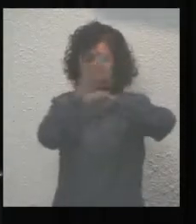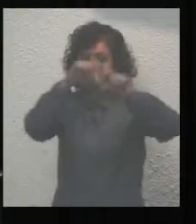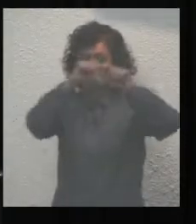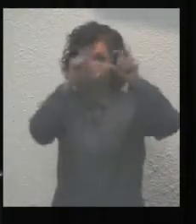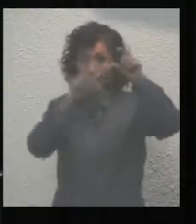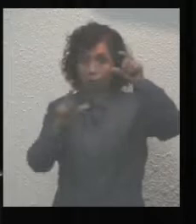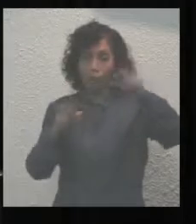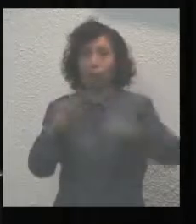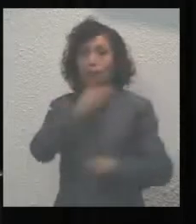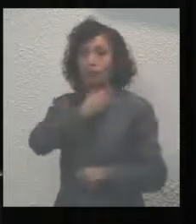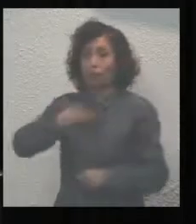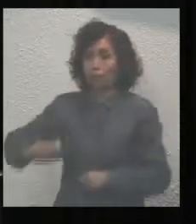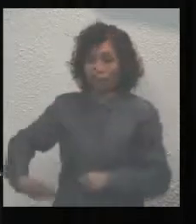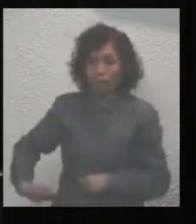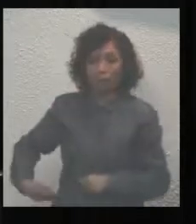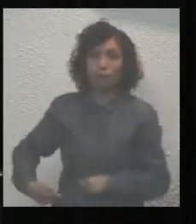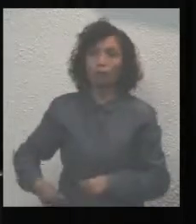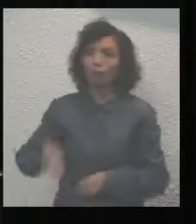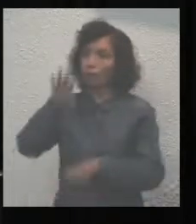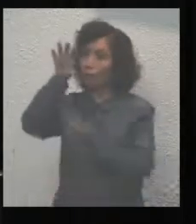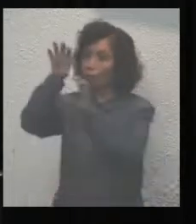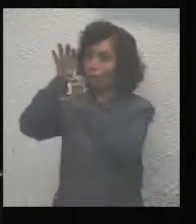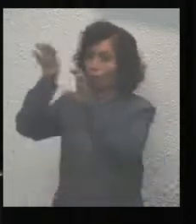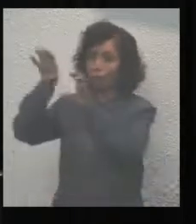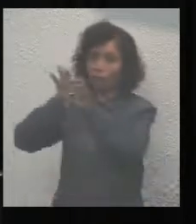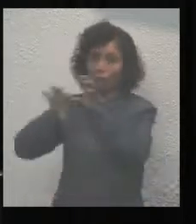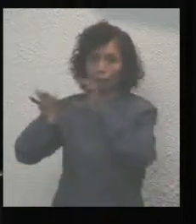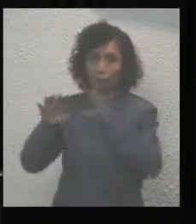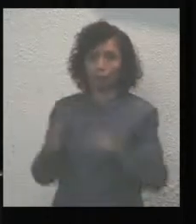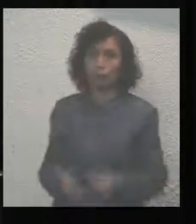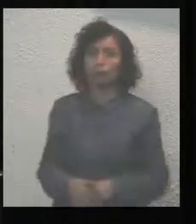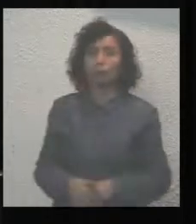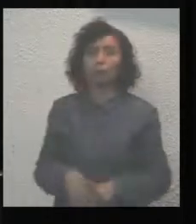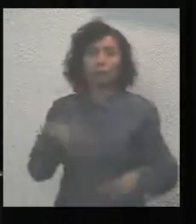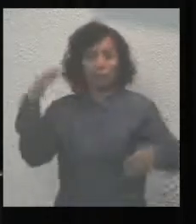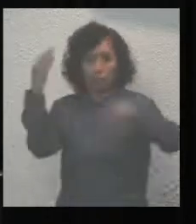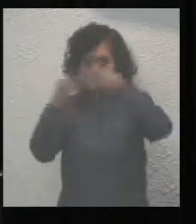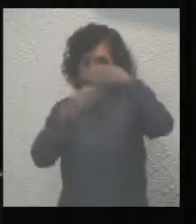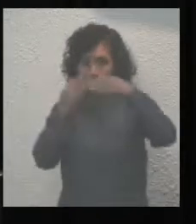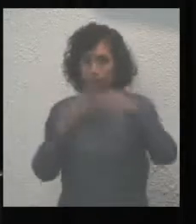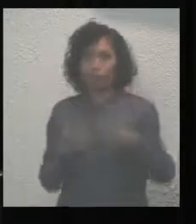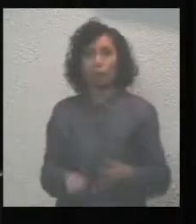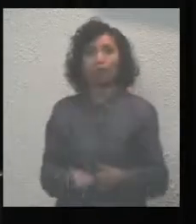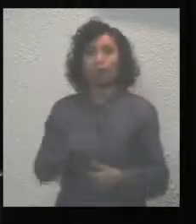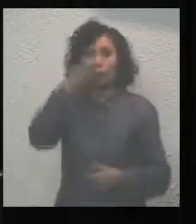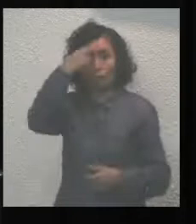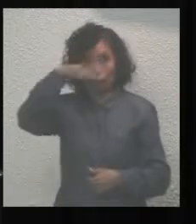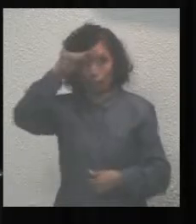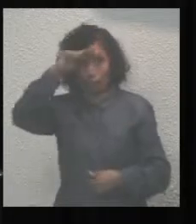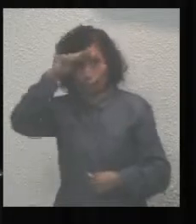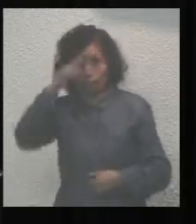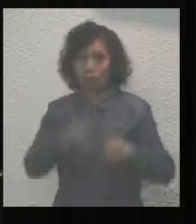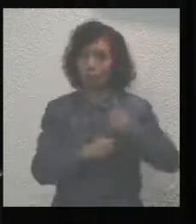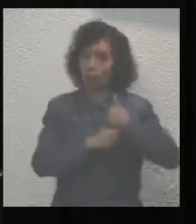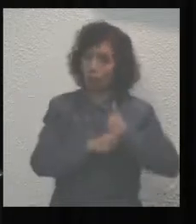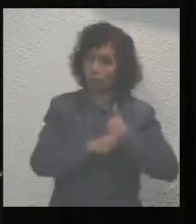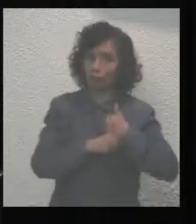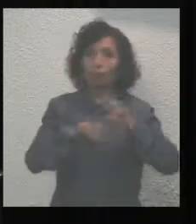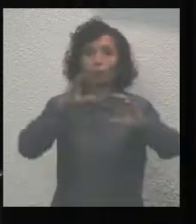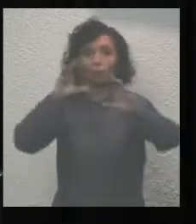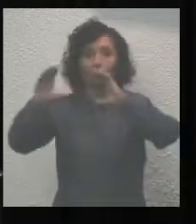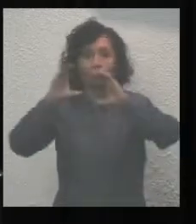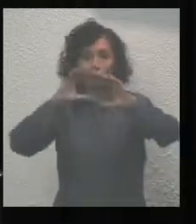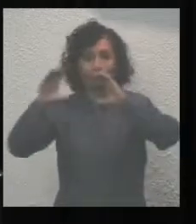las presidentas y a los presidentes municipales, a los titulares del Ejército y Marina, a los medios de